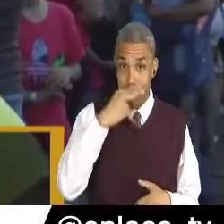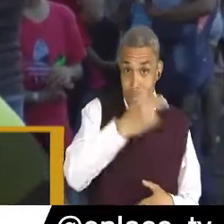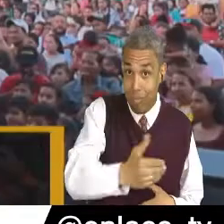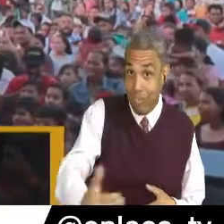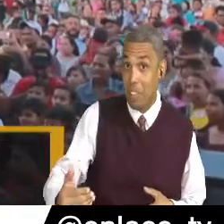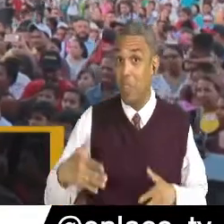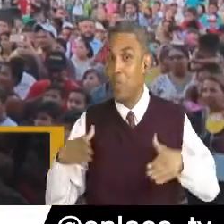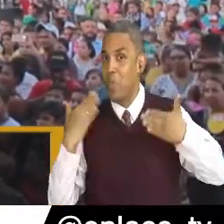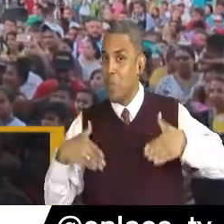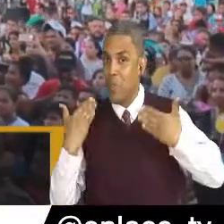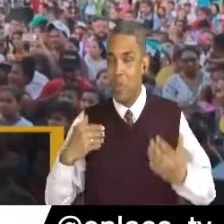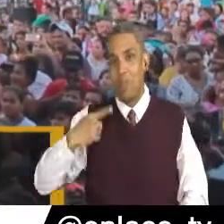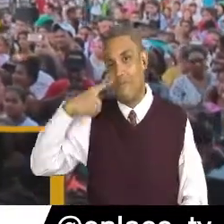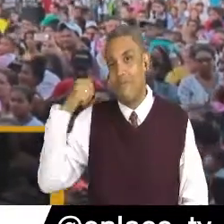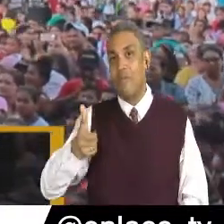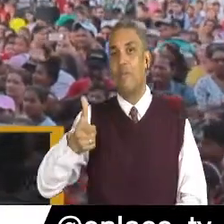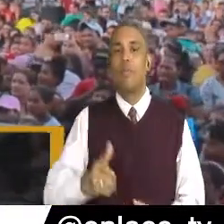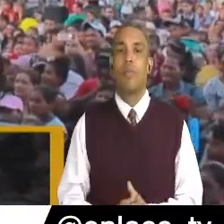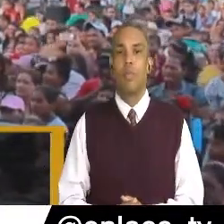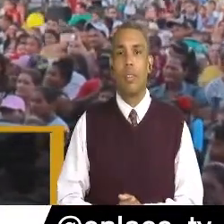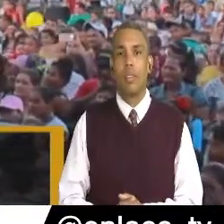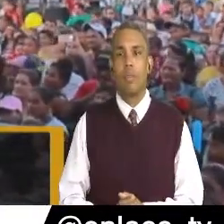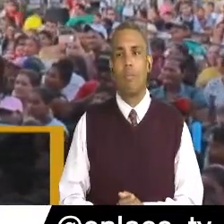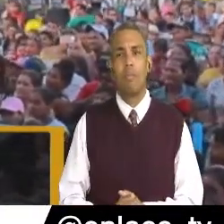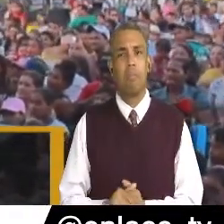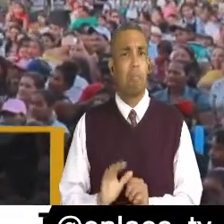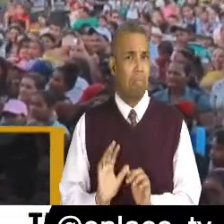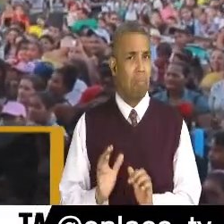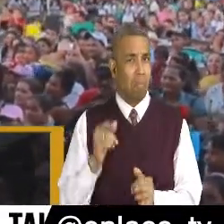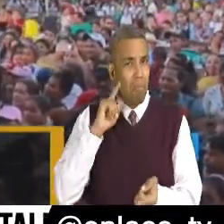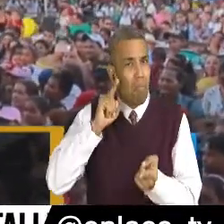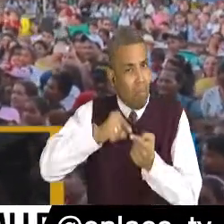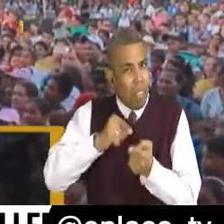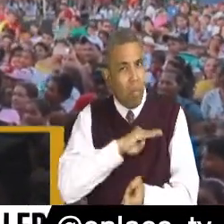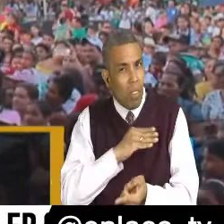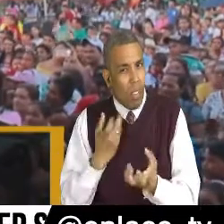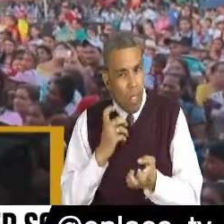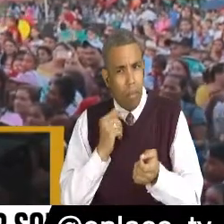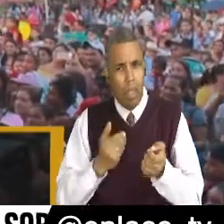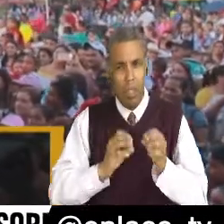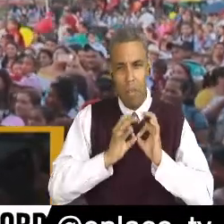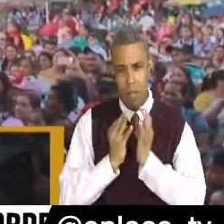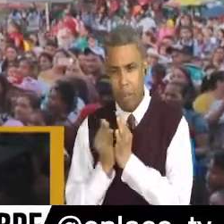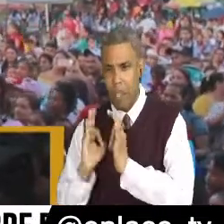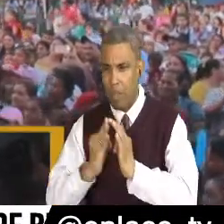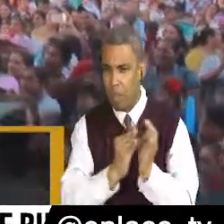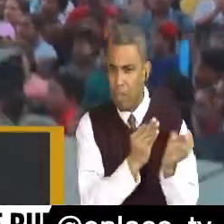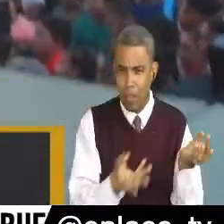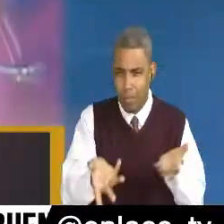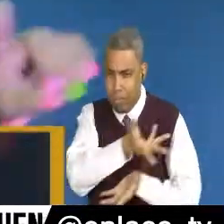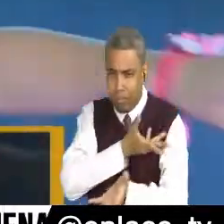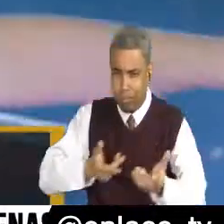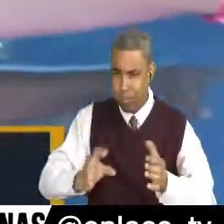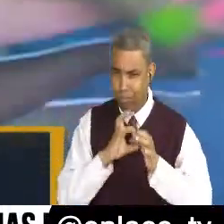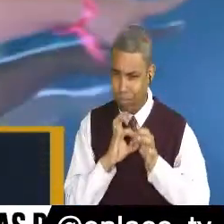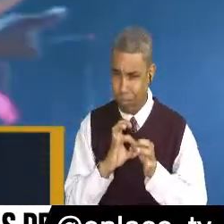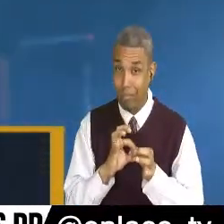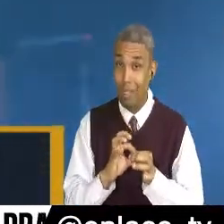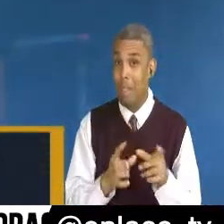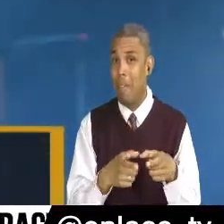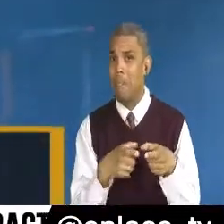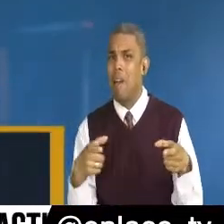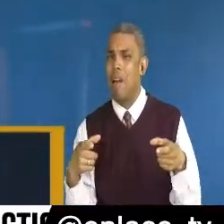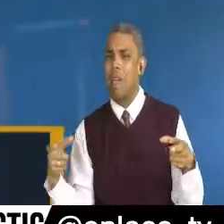eso. El objetivo de seguir fortaleciendo los lazos familiares se cumplió, tanto así que masiva y multitudinaria resultó ser